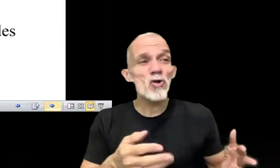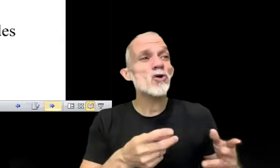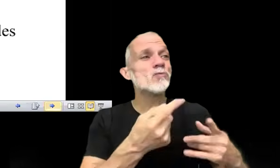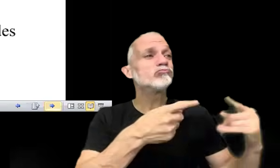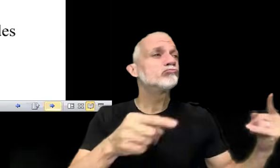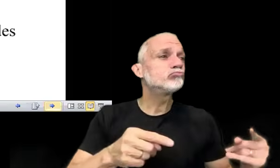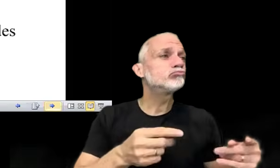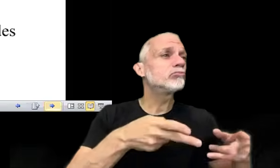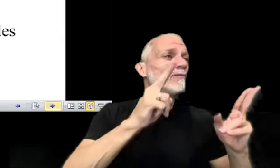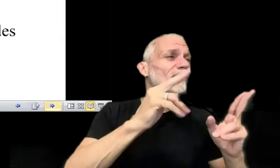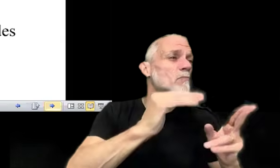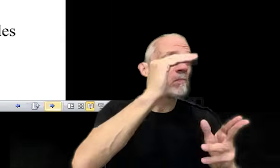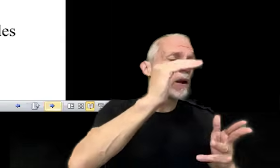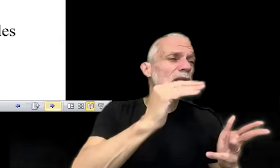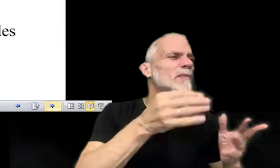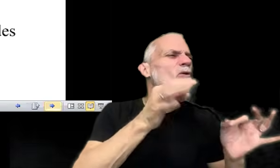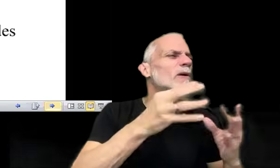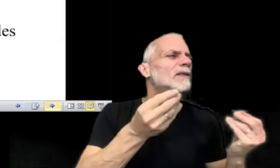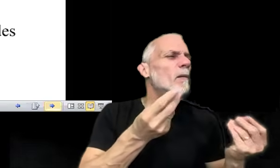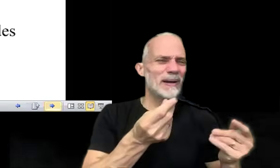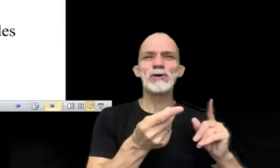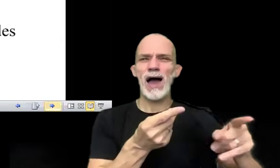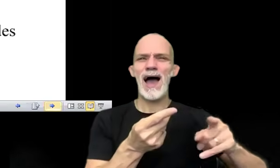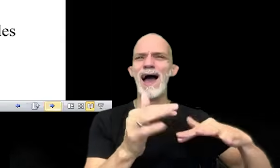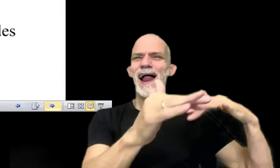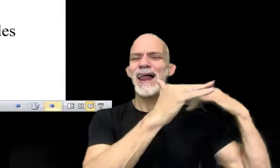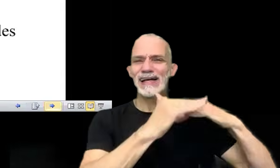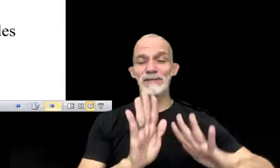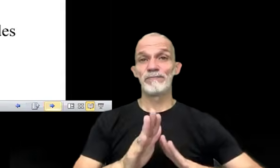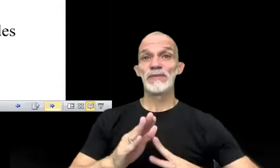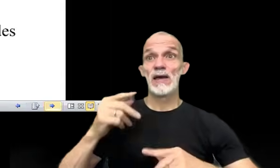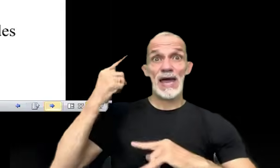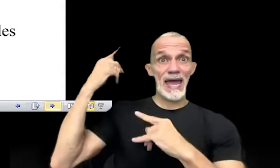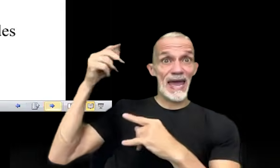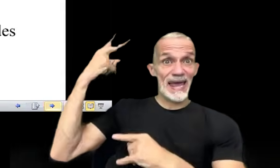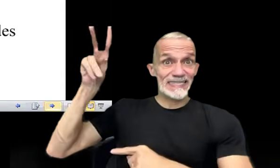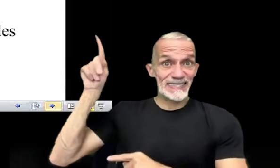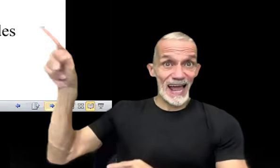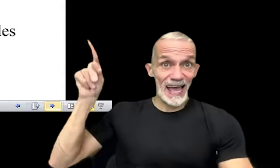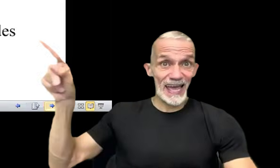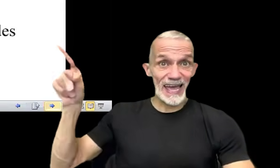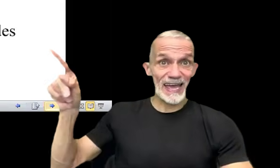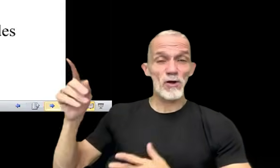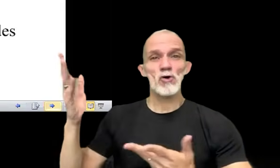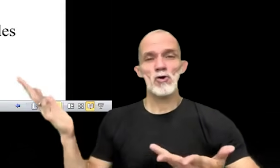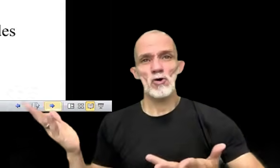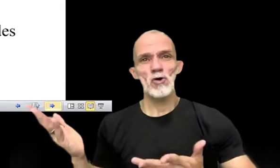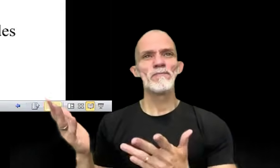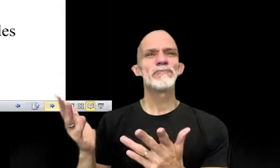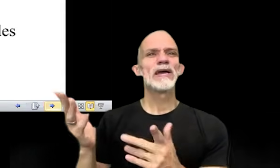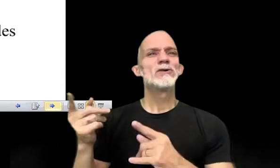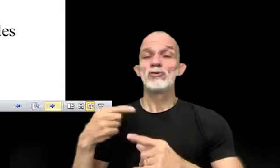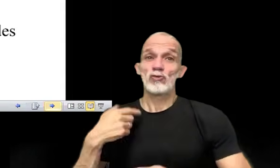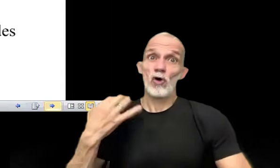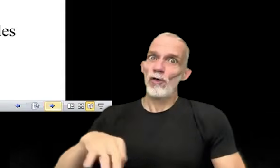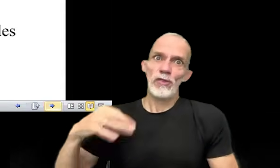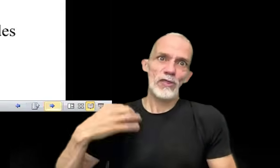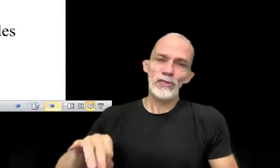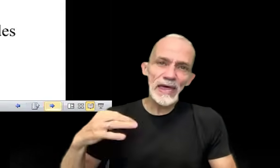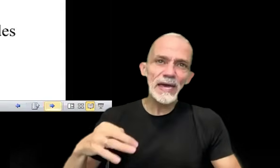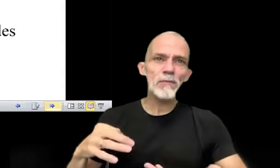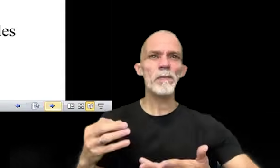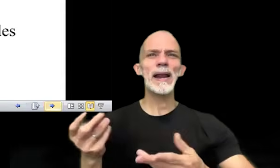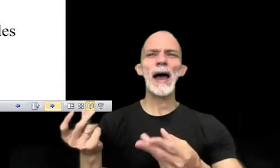venta del bien en condiciones normales. Cuando yo tengo un inmueble en el exterior, cada año estoy obligado,